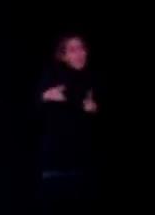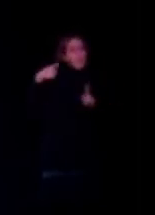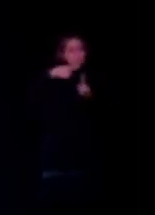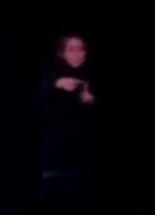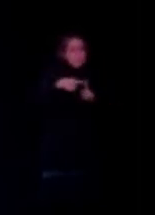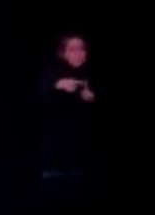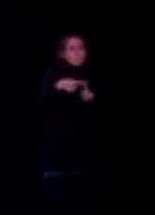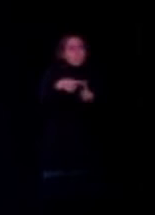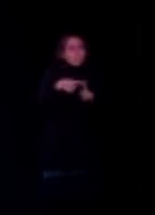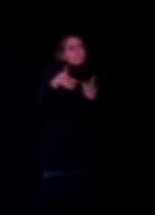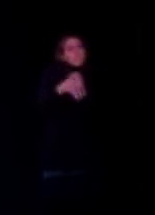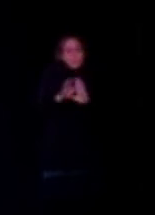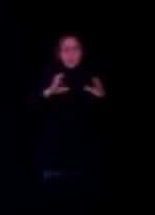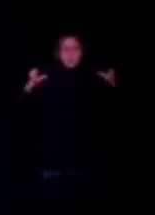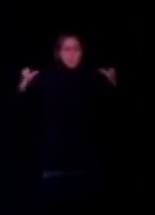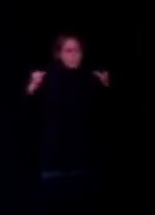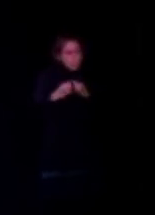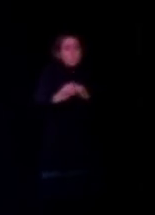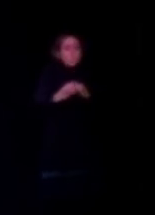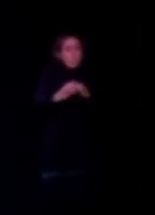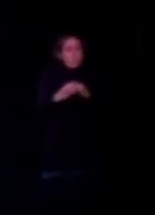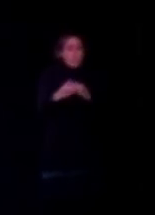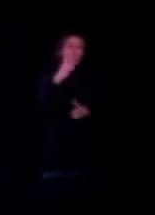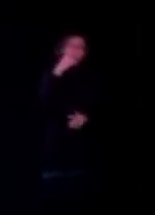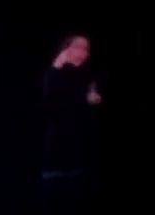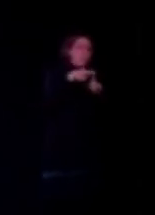es un número primo de retos